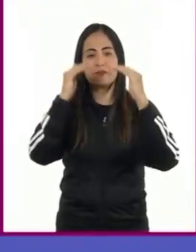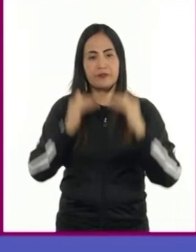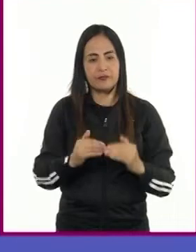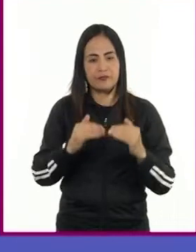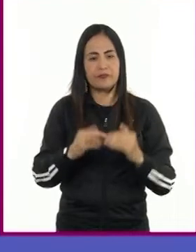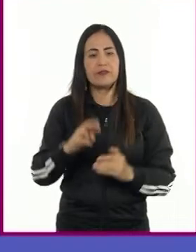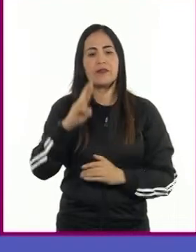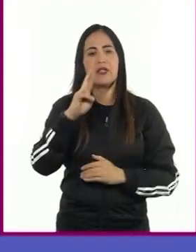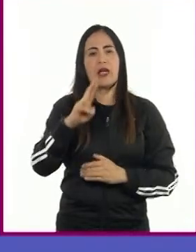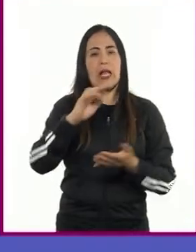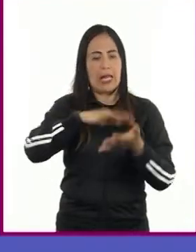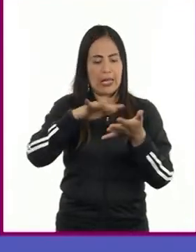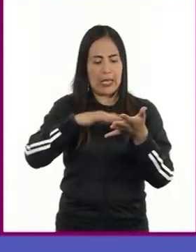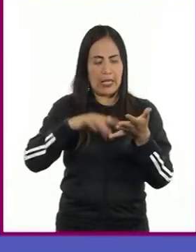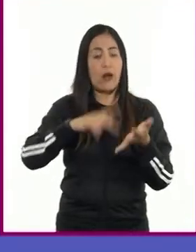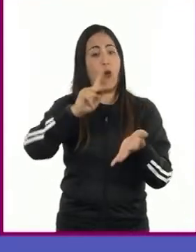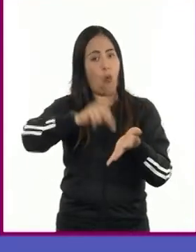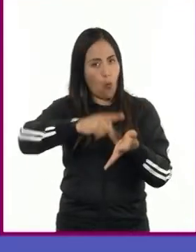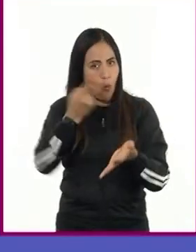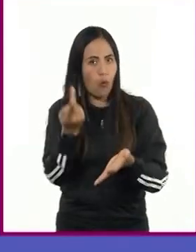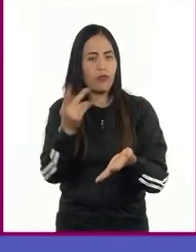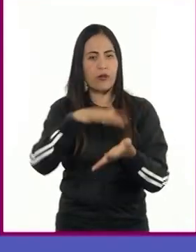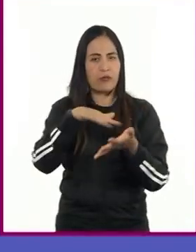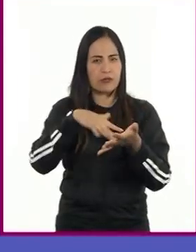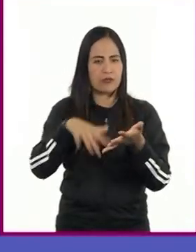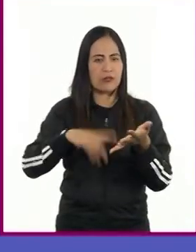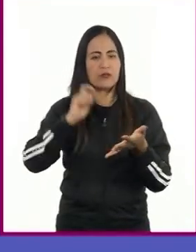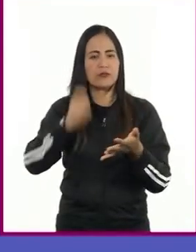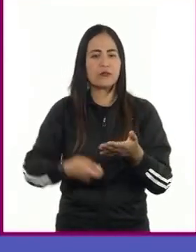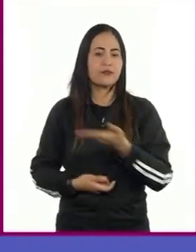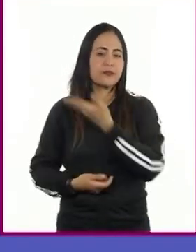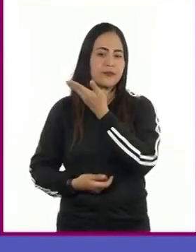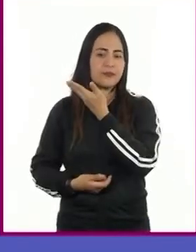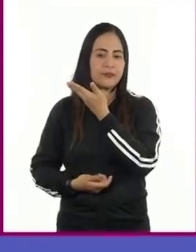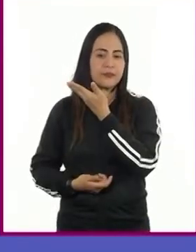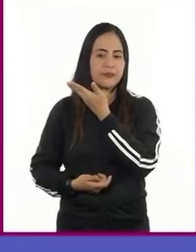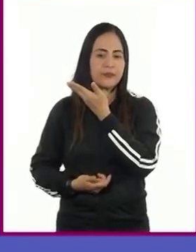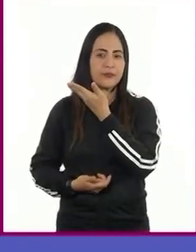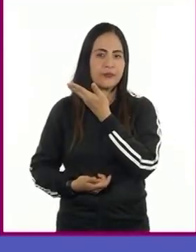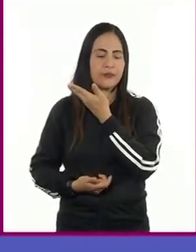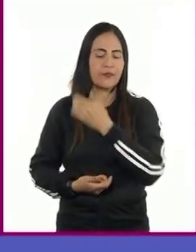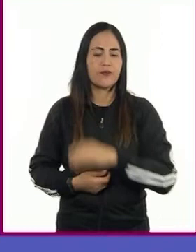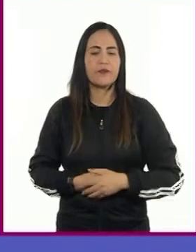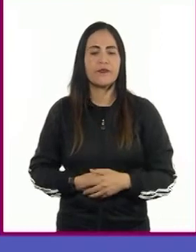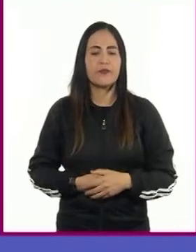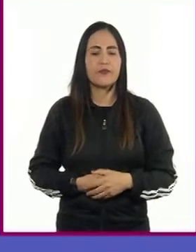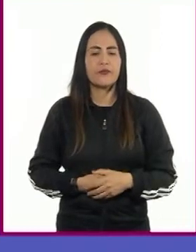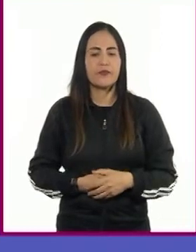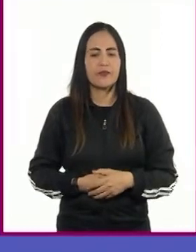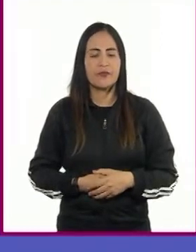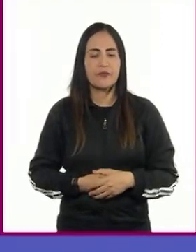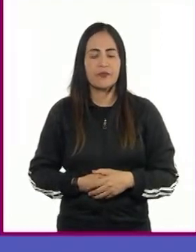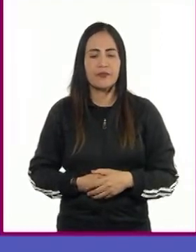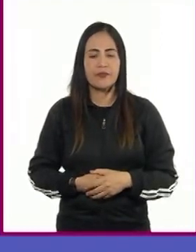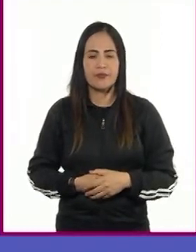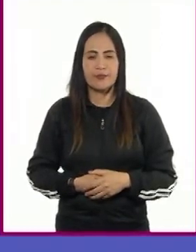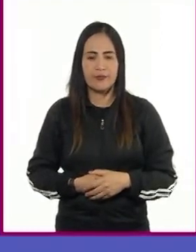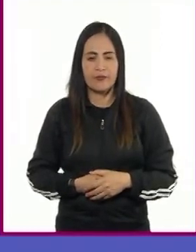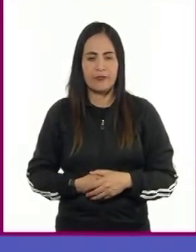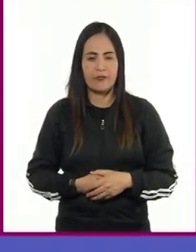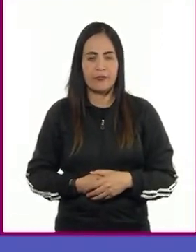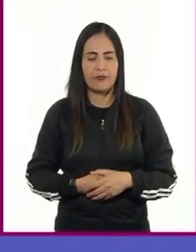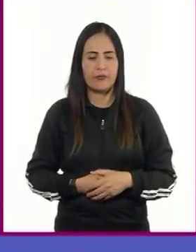y relectura, que se basa en ubicar las partes del texto y las ideas principales como definiciones,